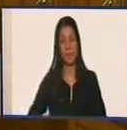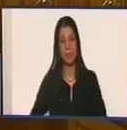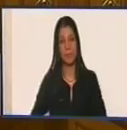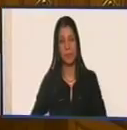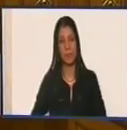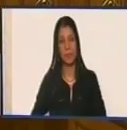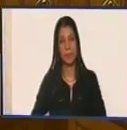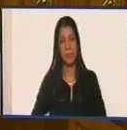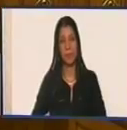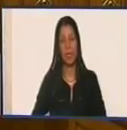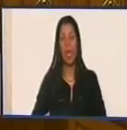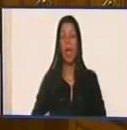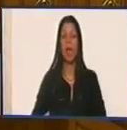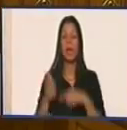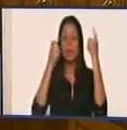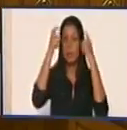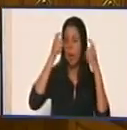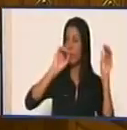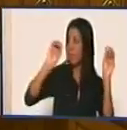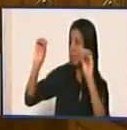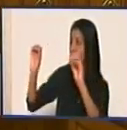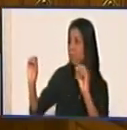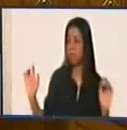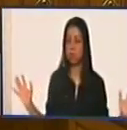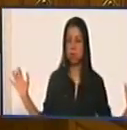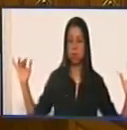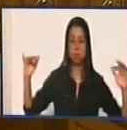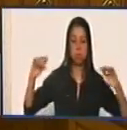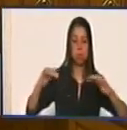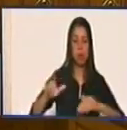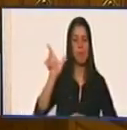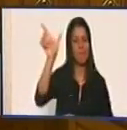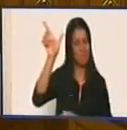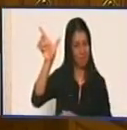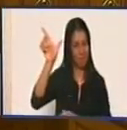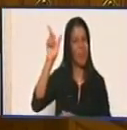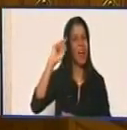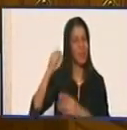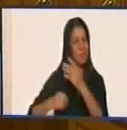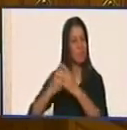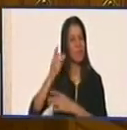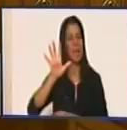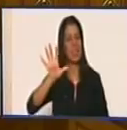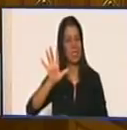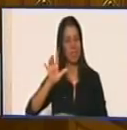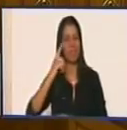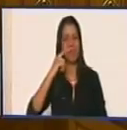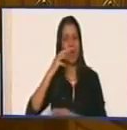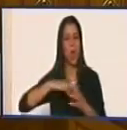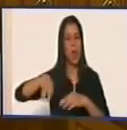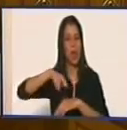una vez reunido la convención del Movimiento Quinta República, cuando se fundó el Movimiento Quinta República, o se